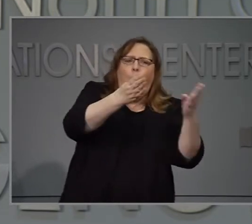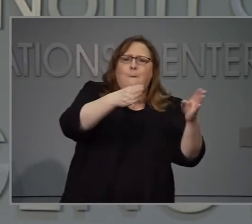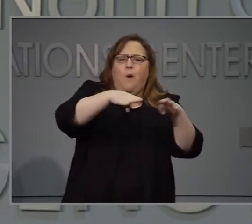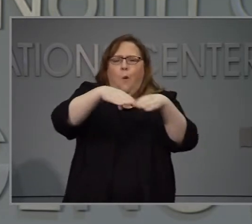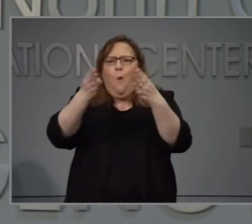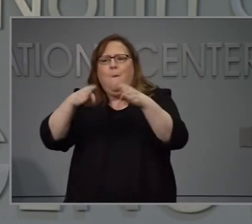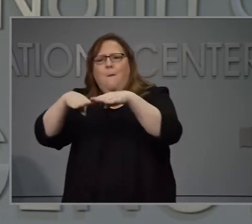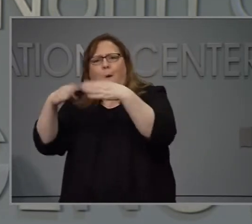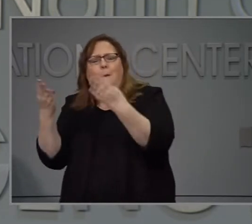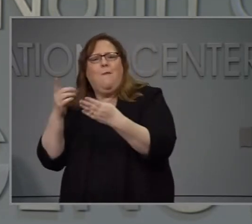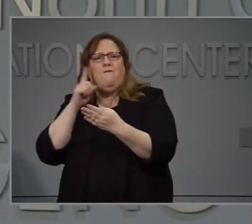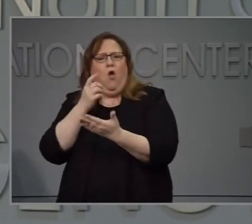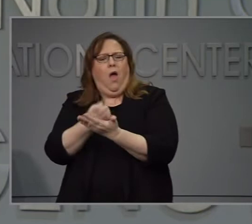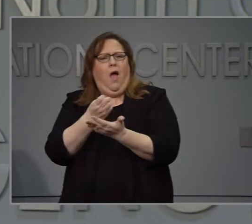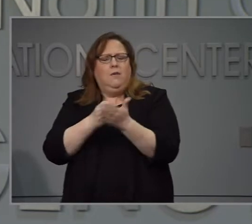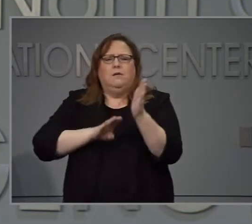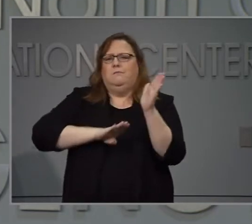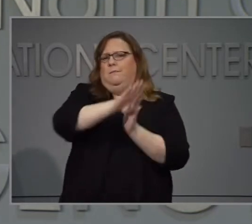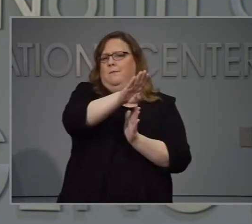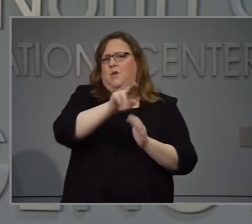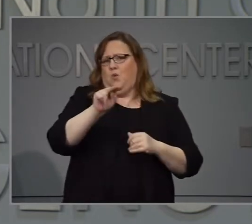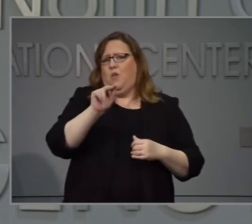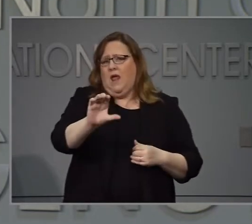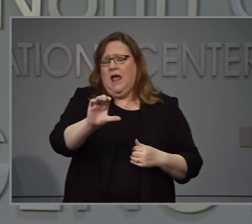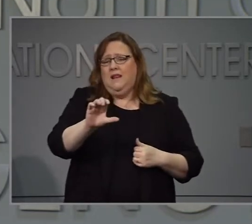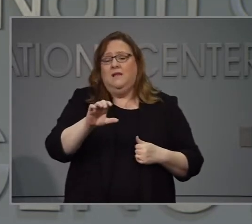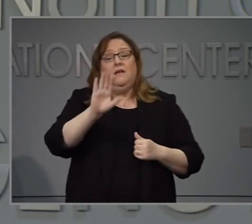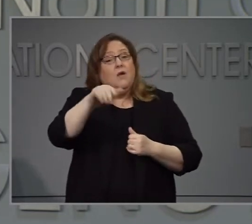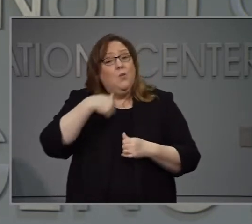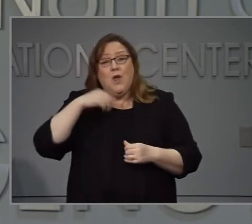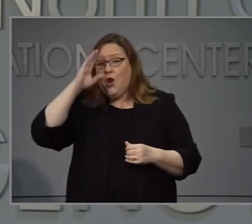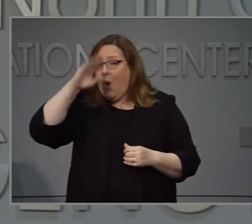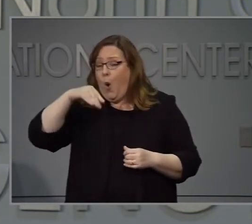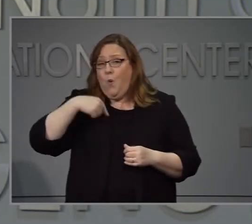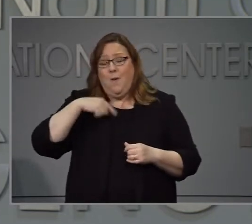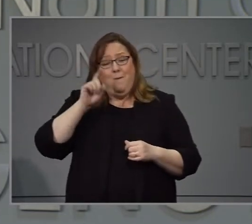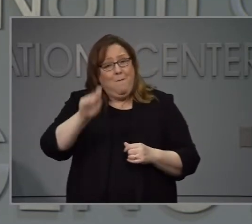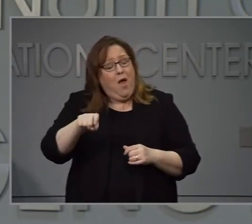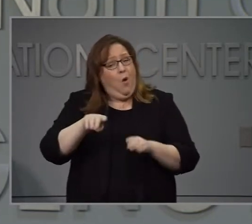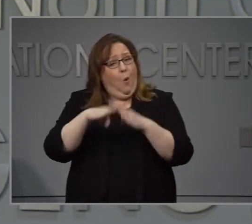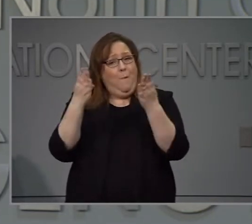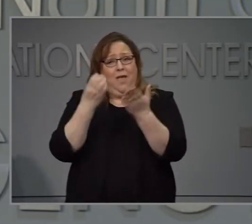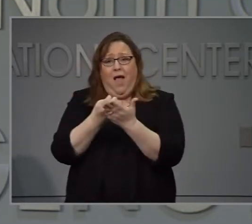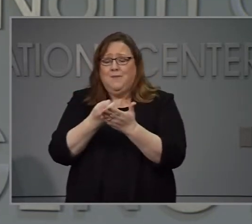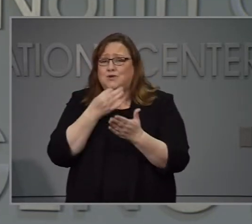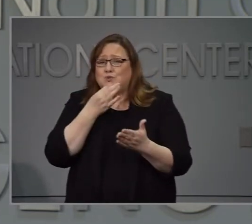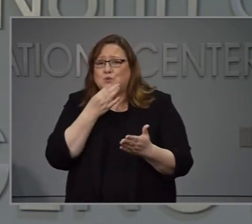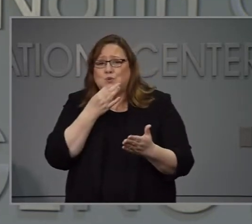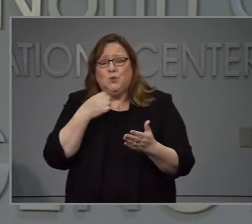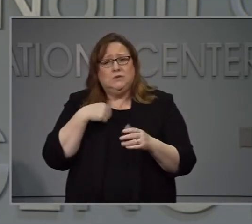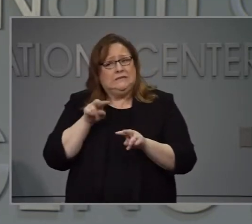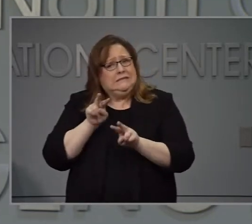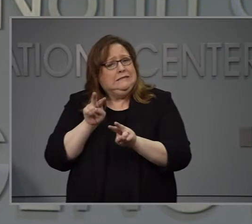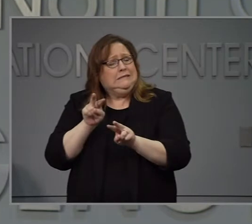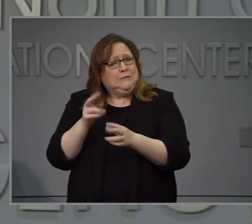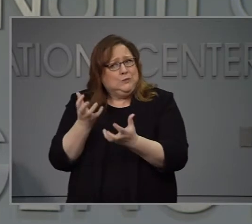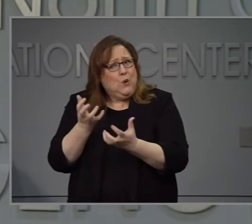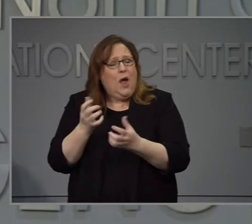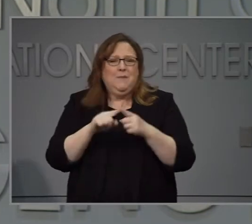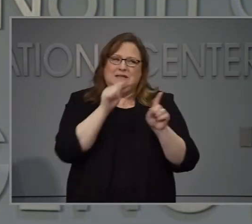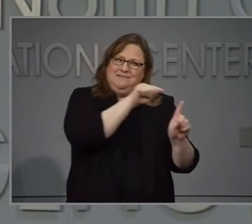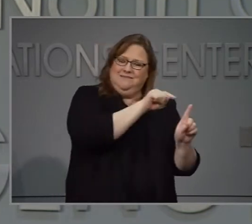restricciones para que la economía nuevamente se abra sabemos que queremos hacer esto estamos